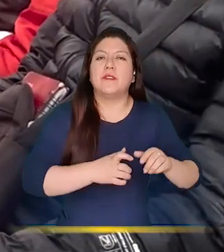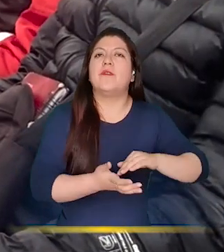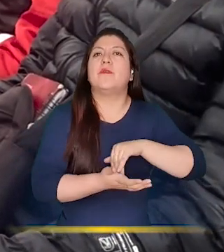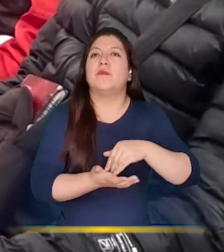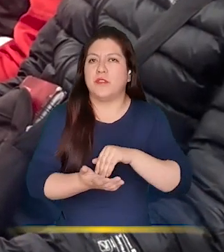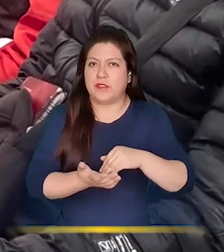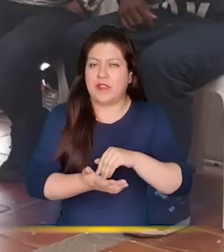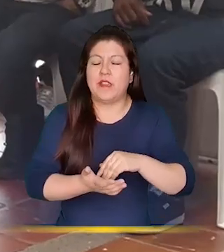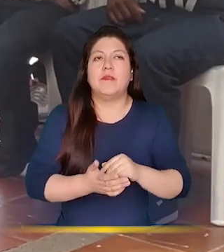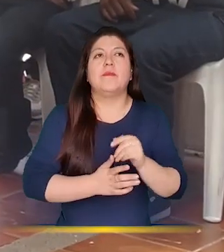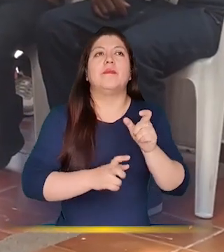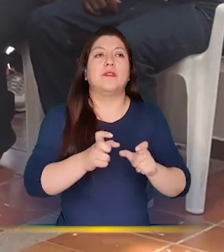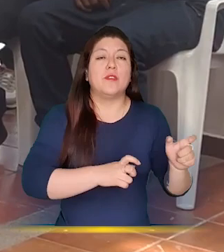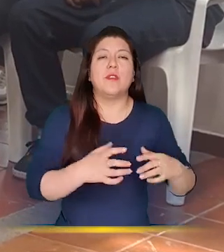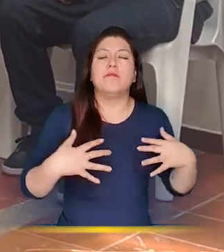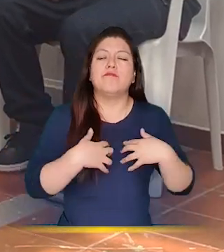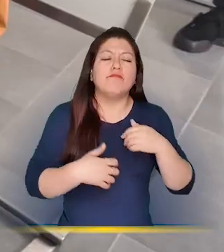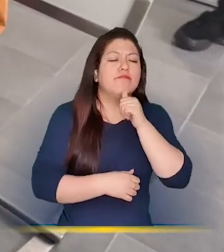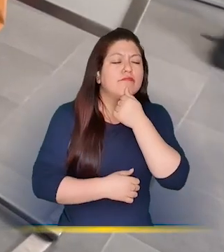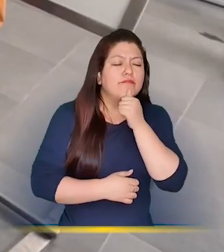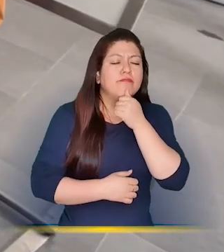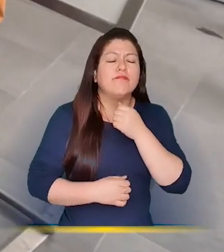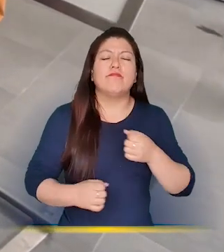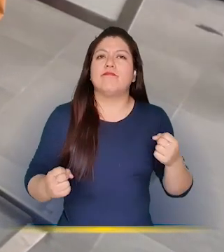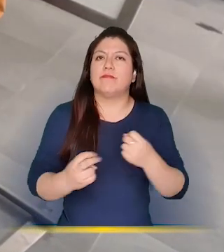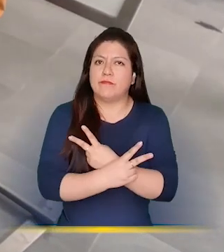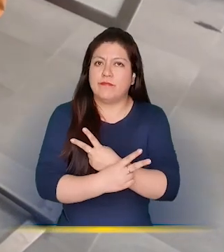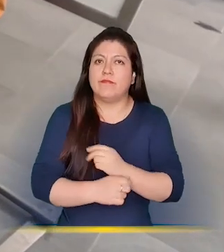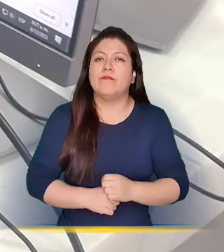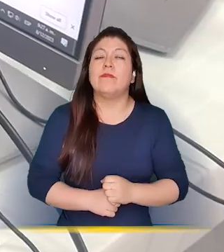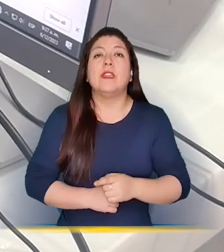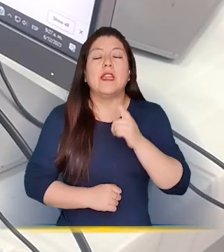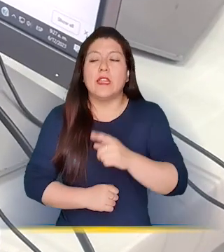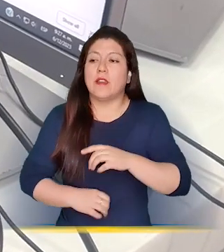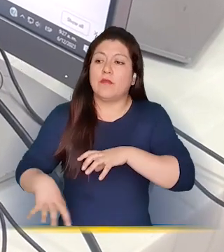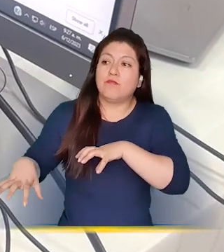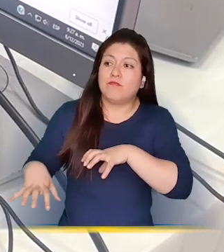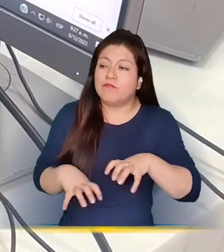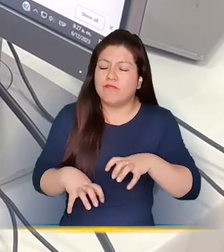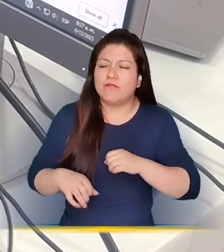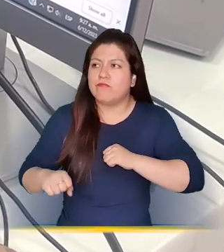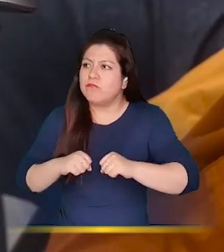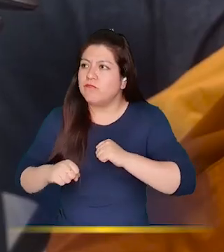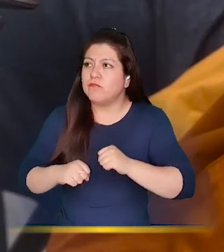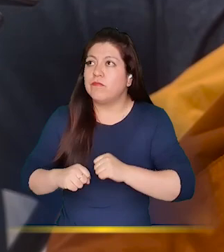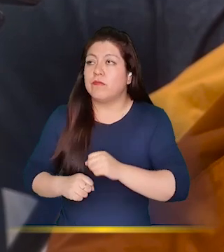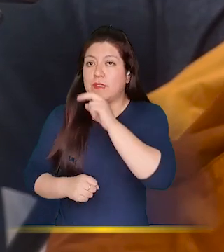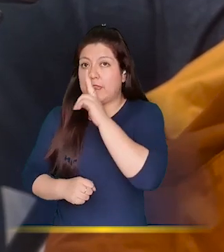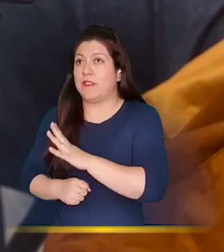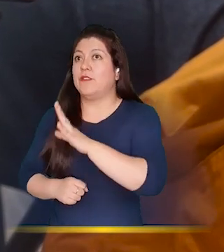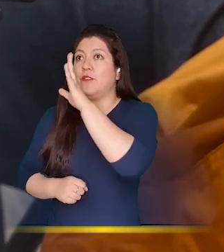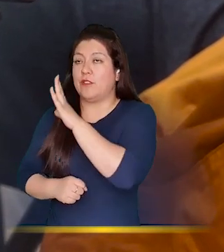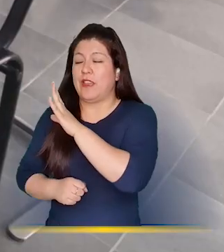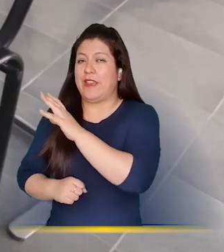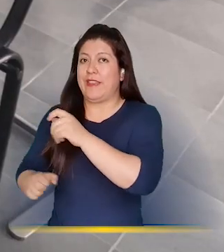para personas vulnerables y en riesgo de estar, personas también víctimas del conflicto que necesitan de este documento. Es una acción integral que hacemos